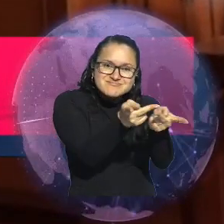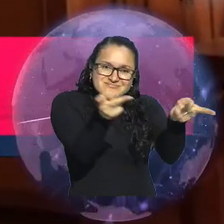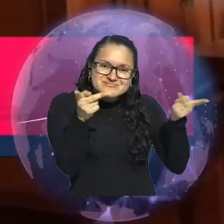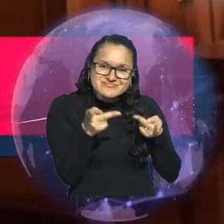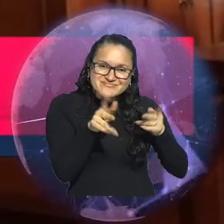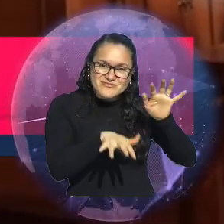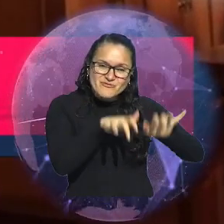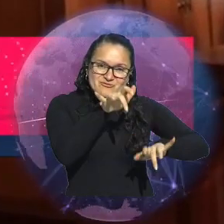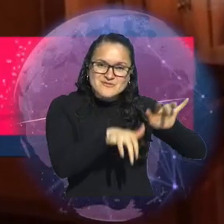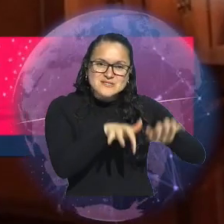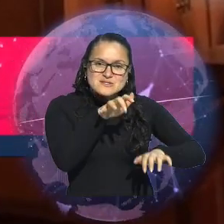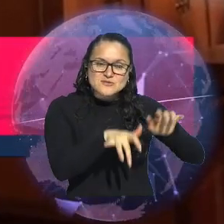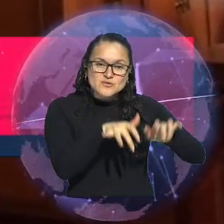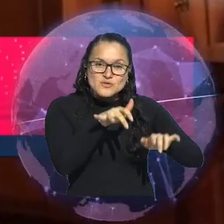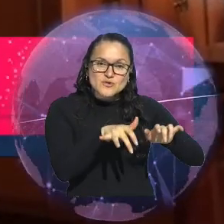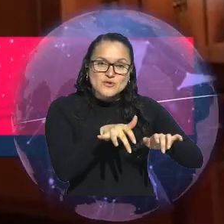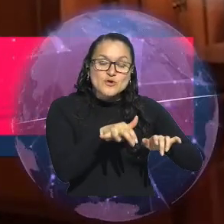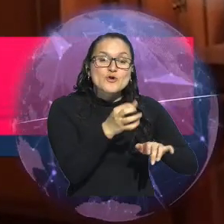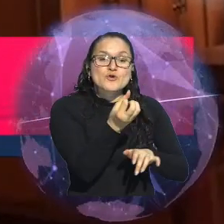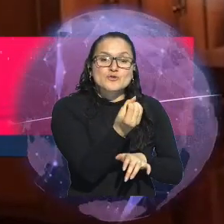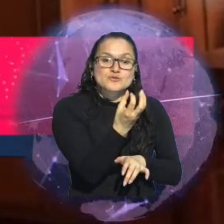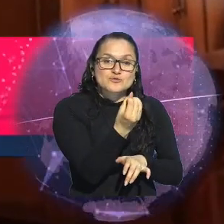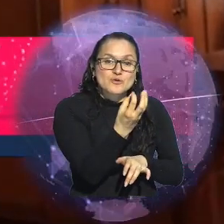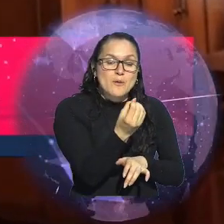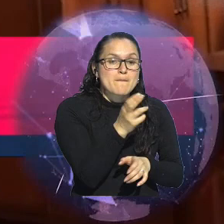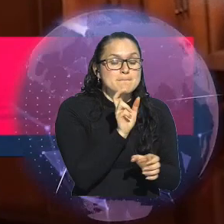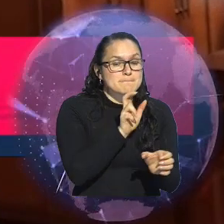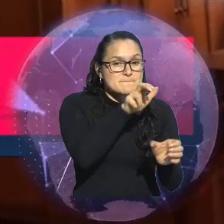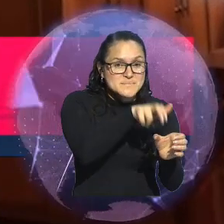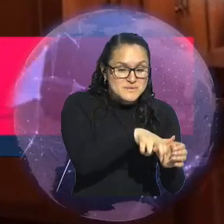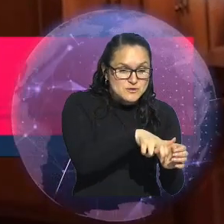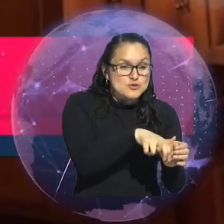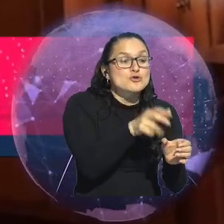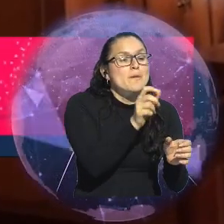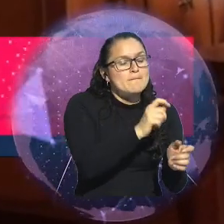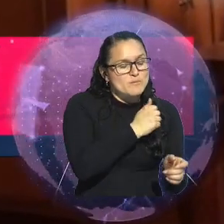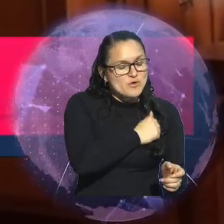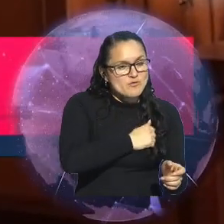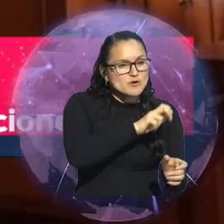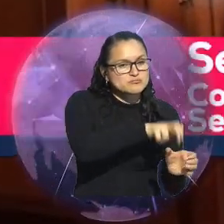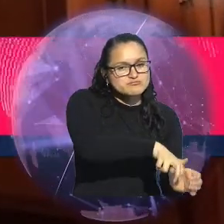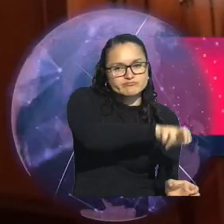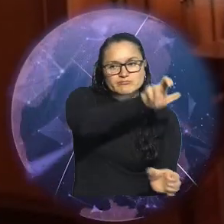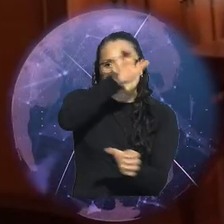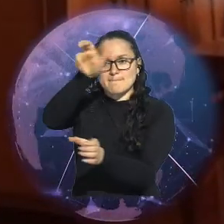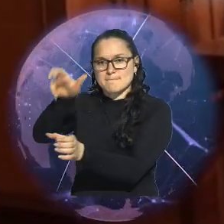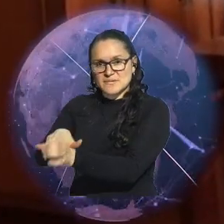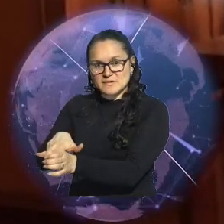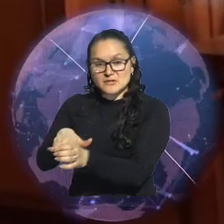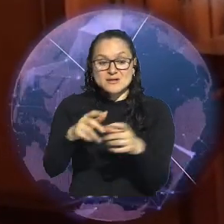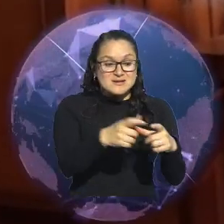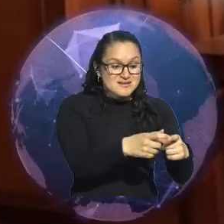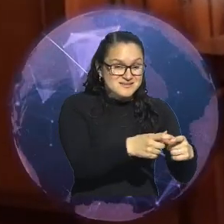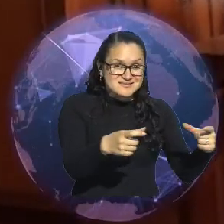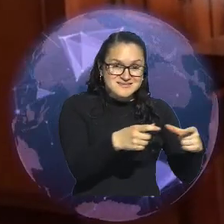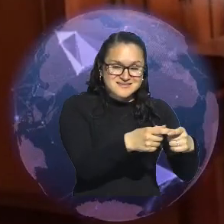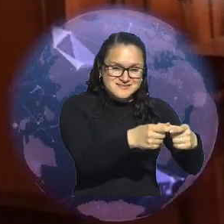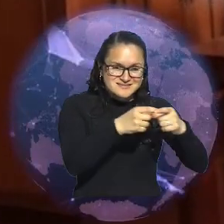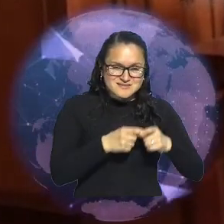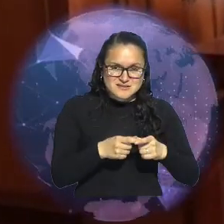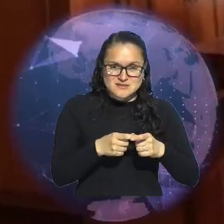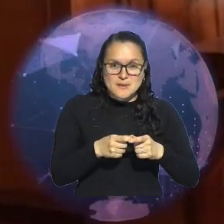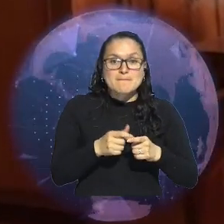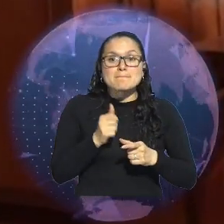el número deberá ser activado la madrugada del día hábil siguiente al recibo de las 100 cartas por parte de los padres